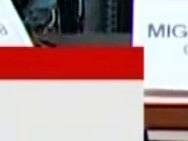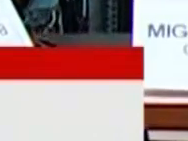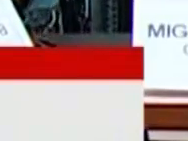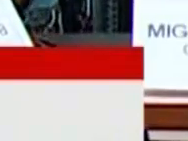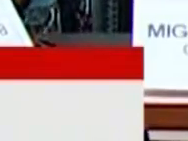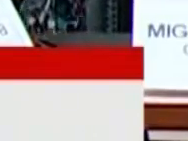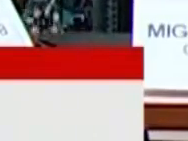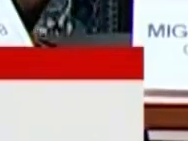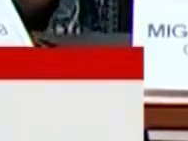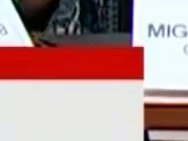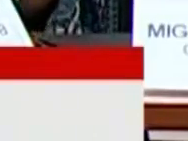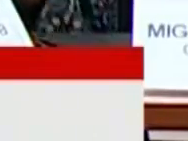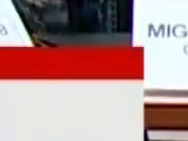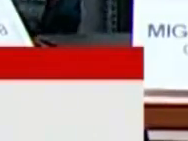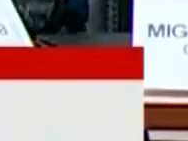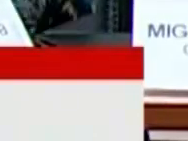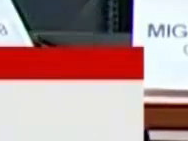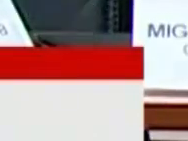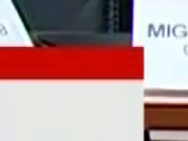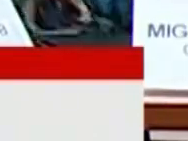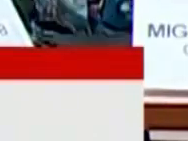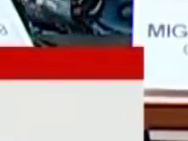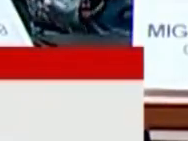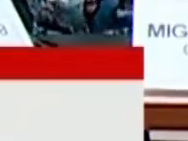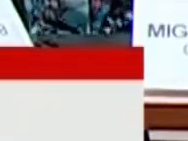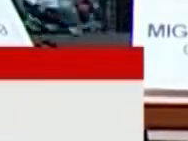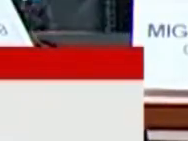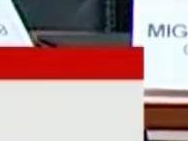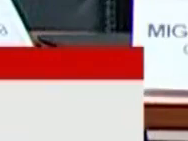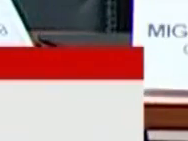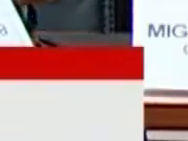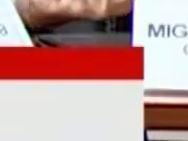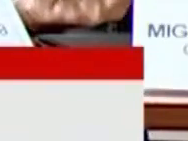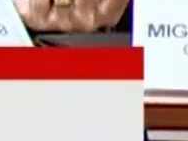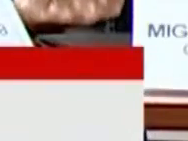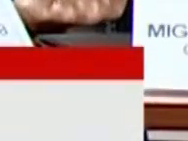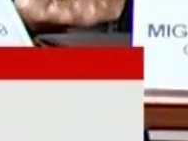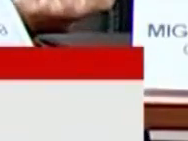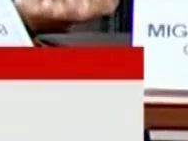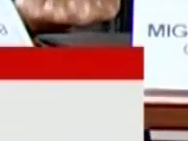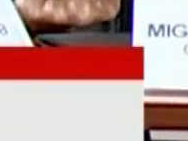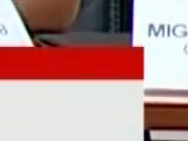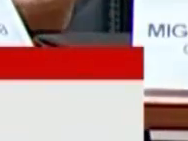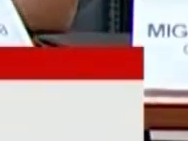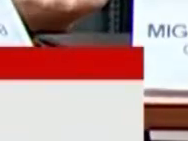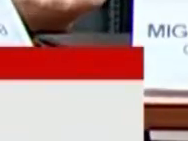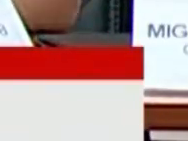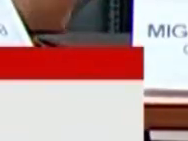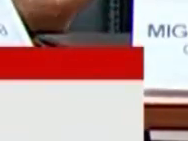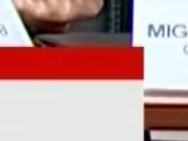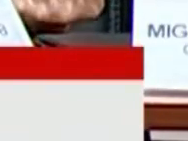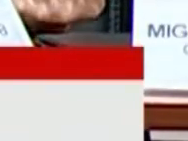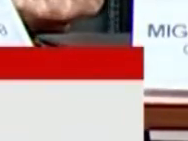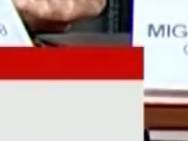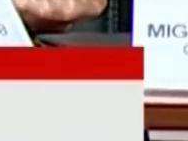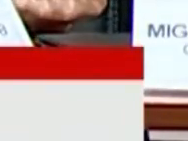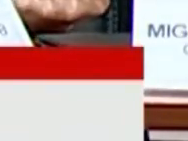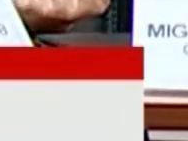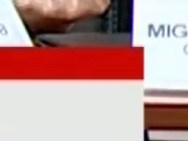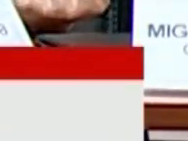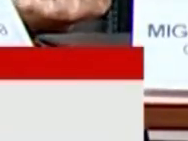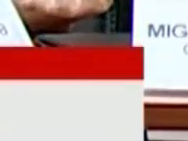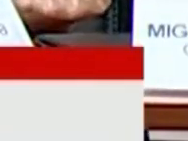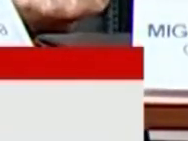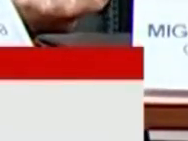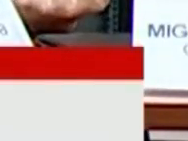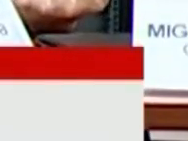plata está bancarizada es lo mejor que nos puede pasar, pues es mucho más fácil seguirle la pista. ¿Por qué solamente el empleador empresario que tiene un